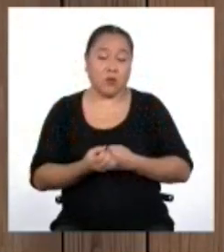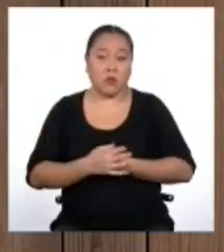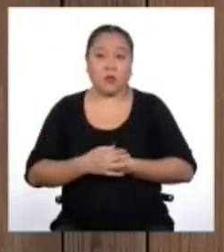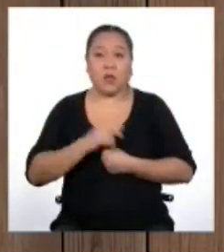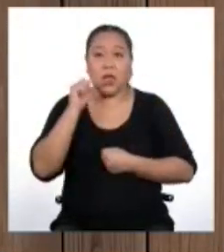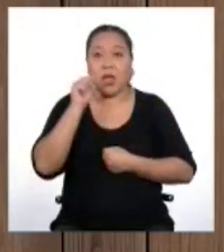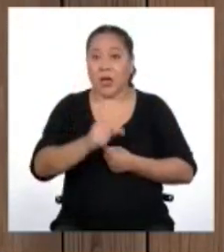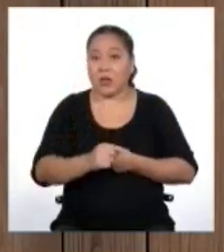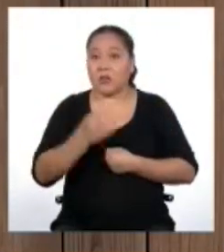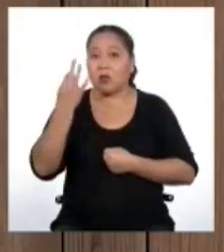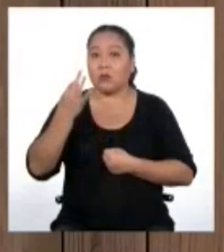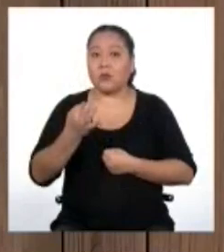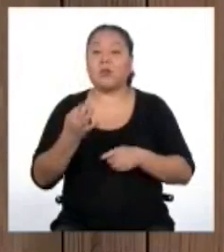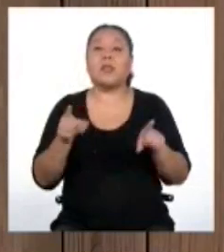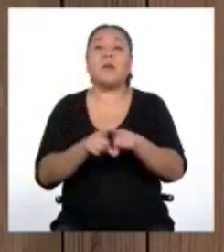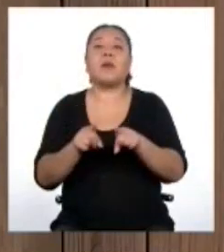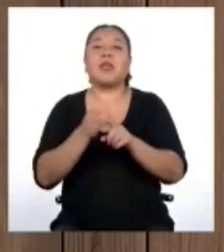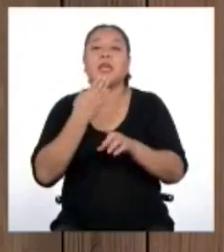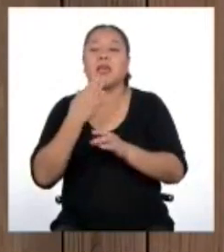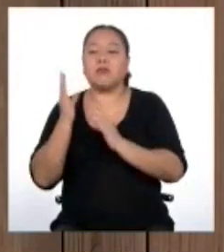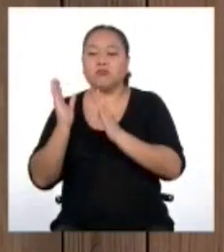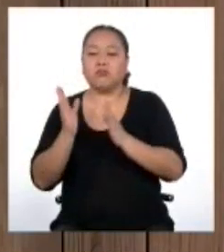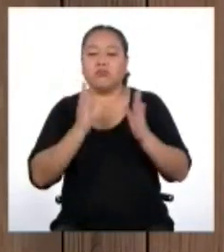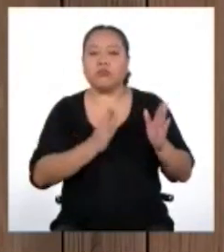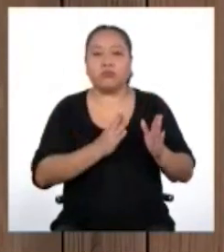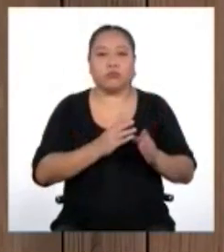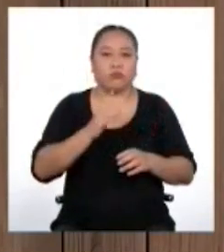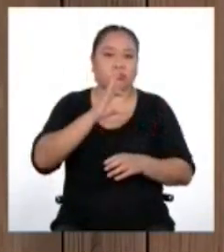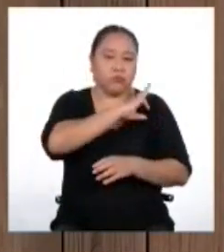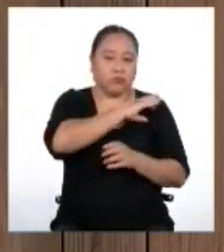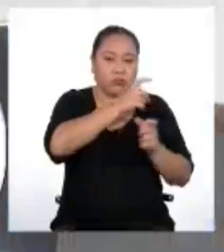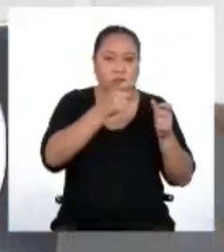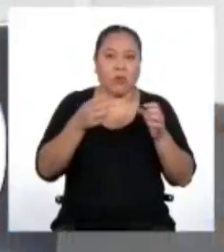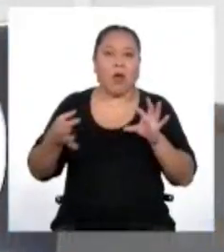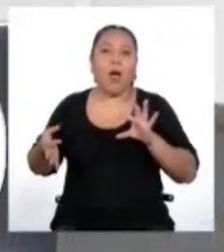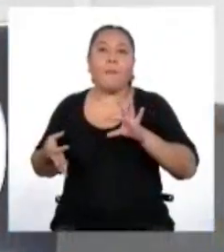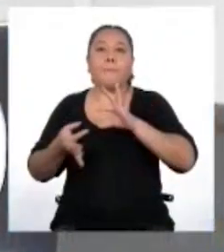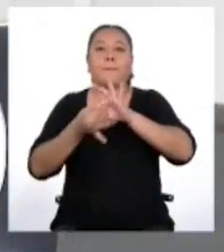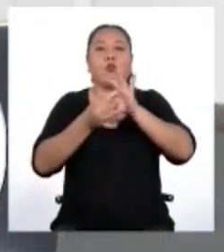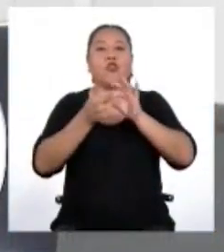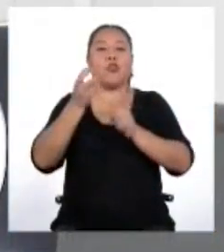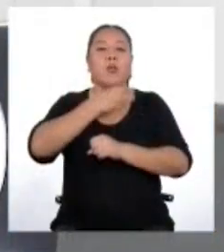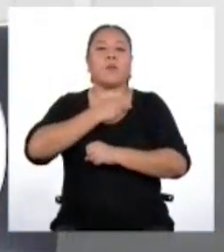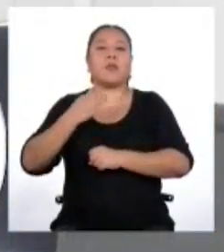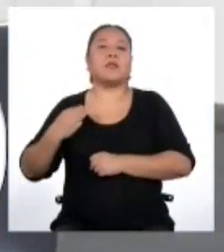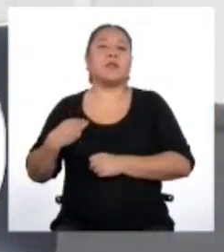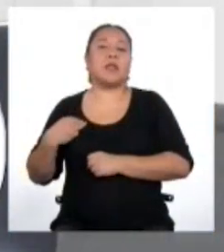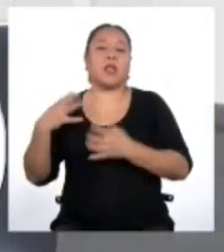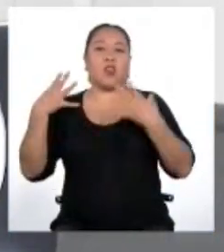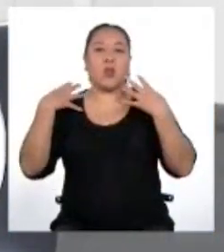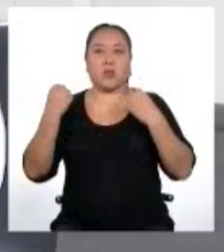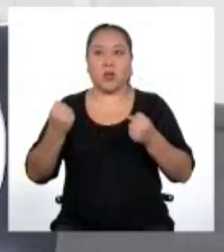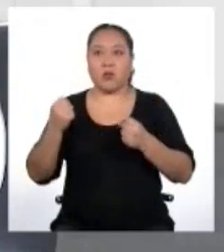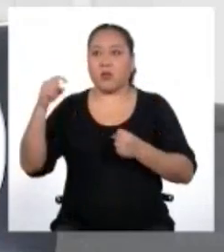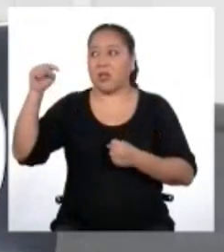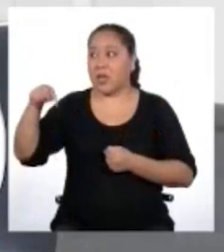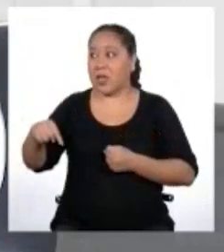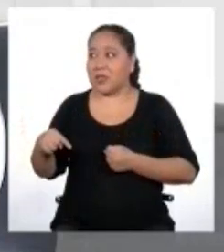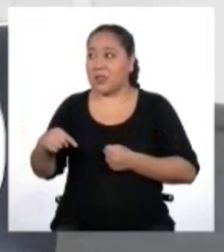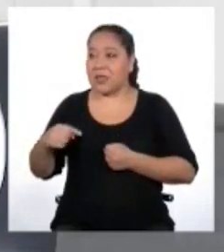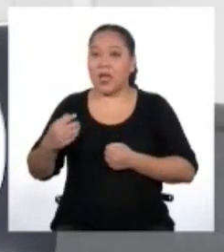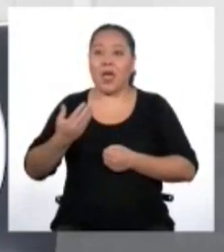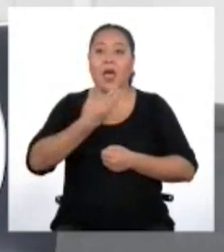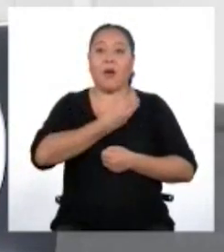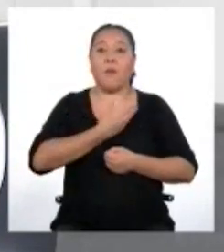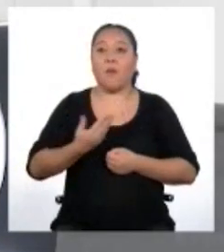por supuesto, lo realizan bajo la rectoría del Ministerio de Salud. Y el Ministerio de Salud pertenece al Poder